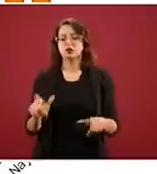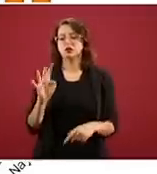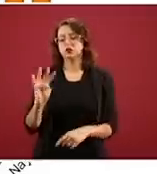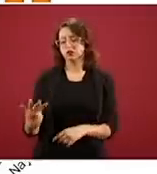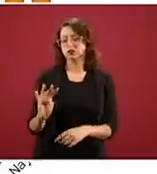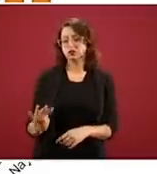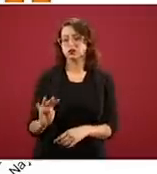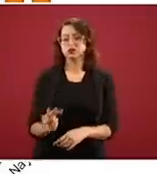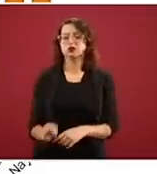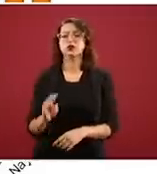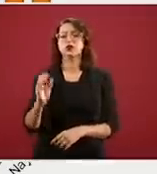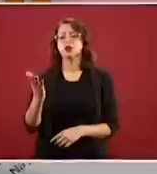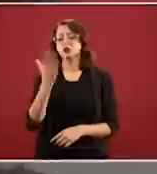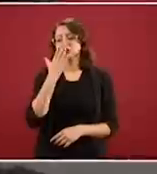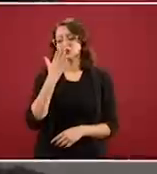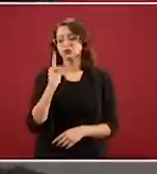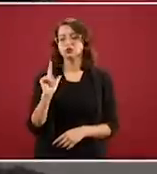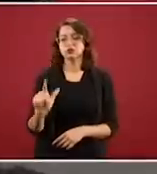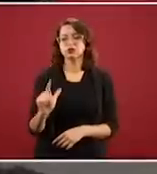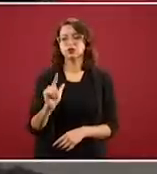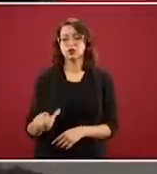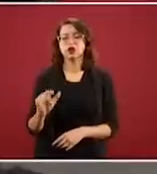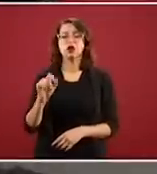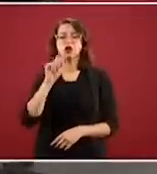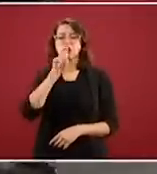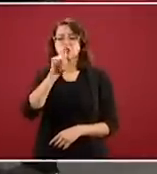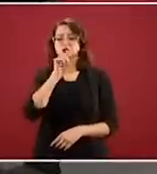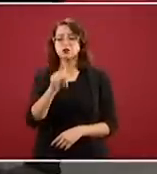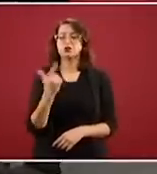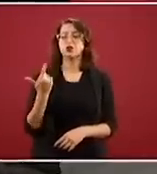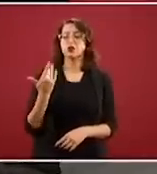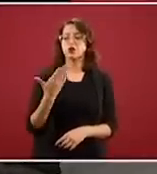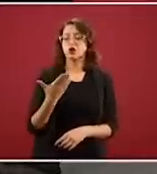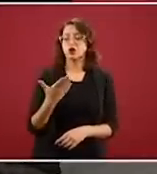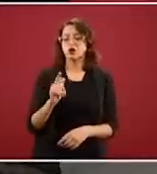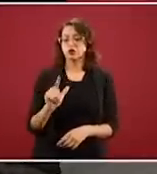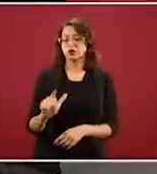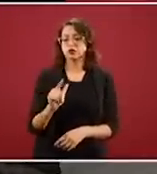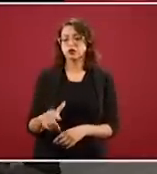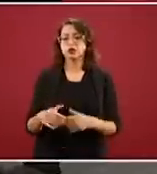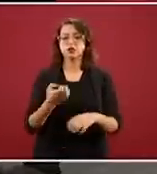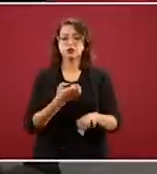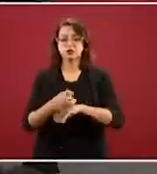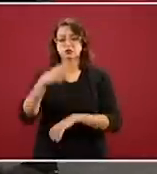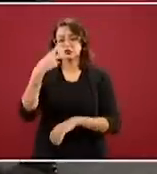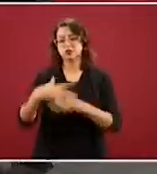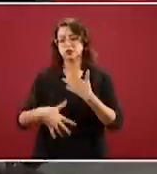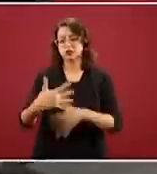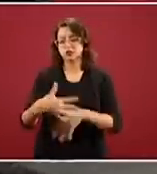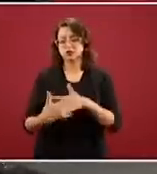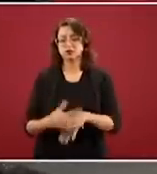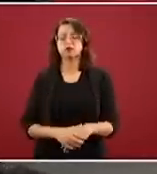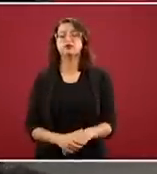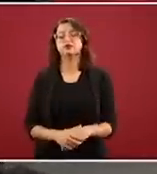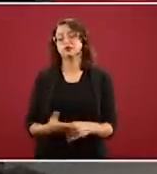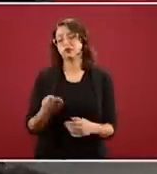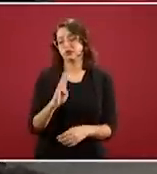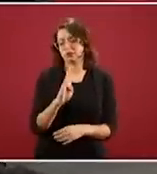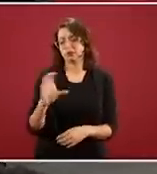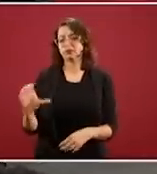Sonora 17%, Jalisco 17%, Estado de México 15%, aún y cuando tiene mucho bajó, Baja California también